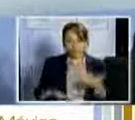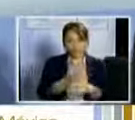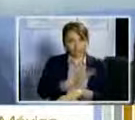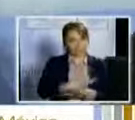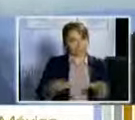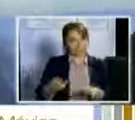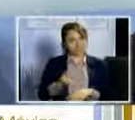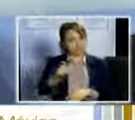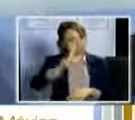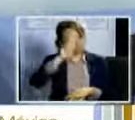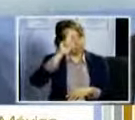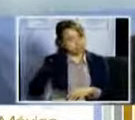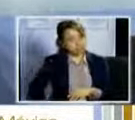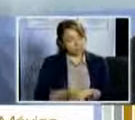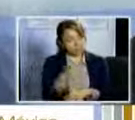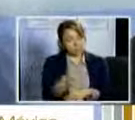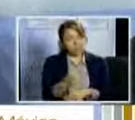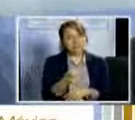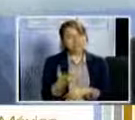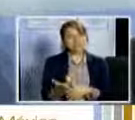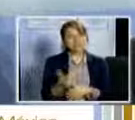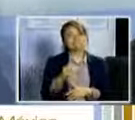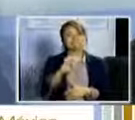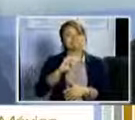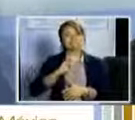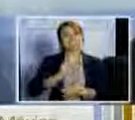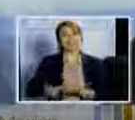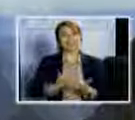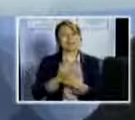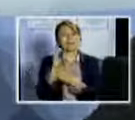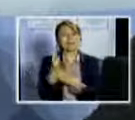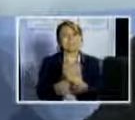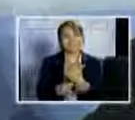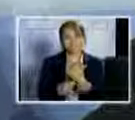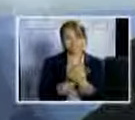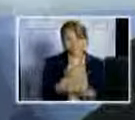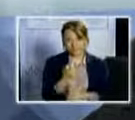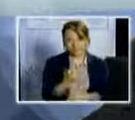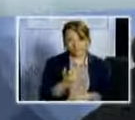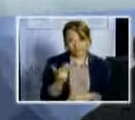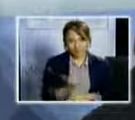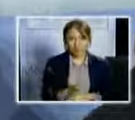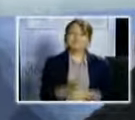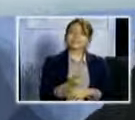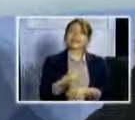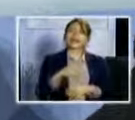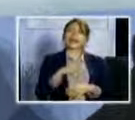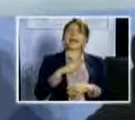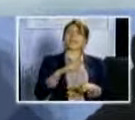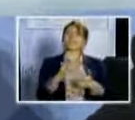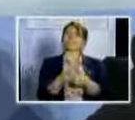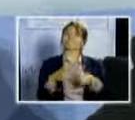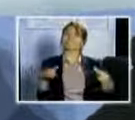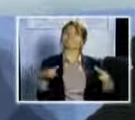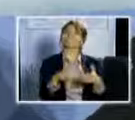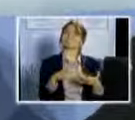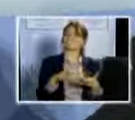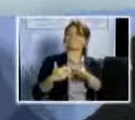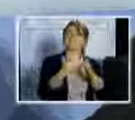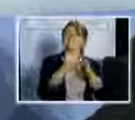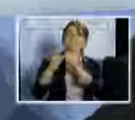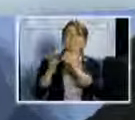alguna la capacidad y hay una red de verificación que nos permite detectar de